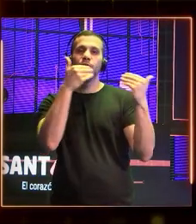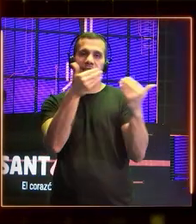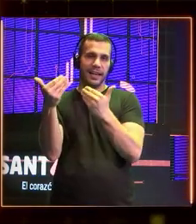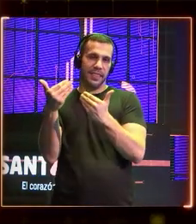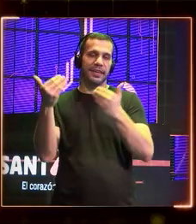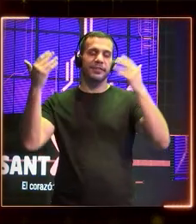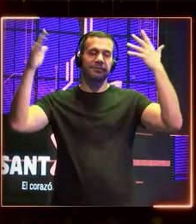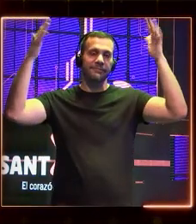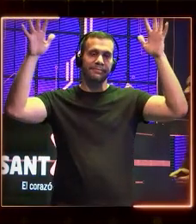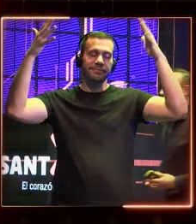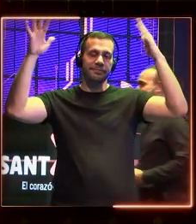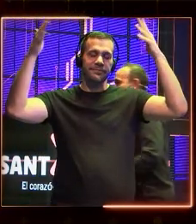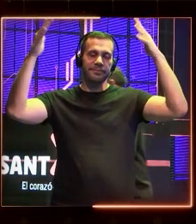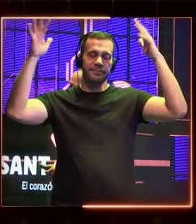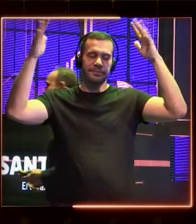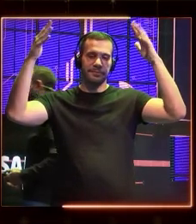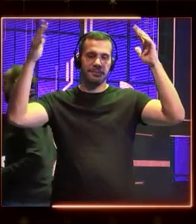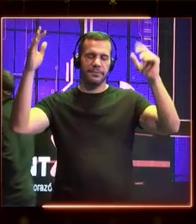gracias